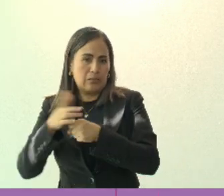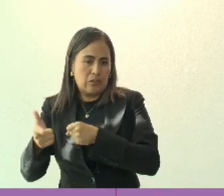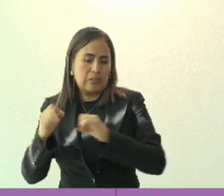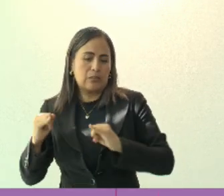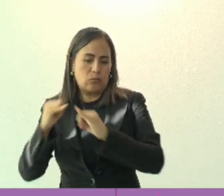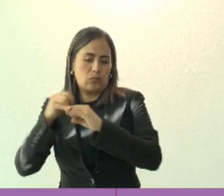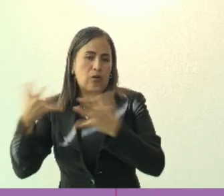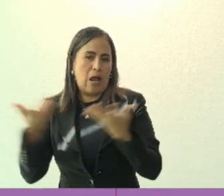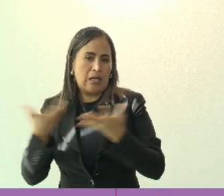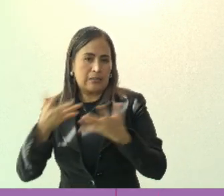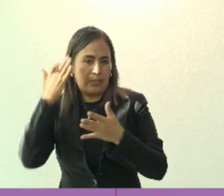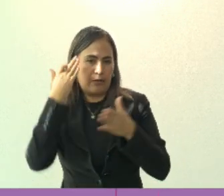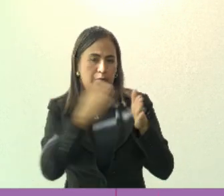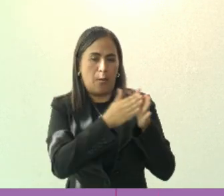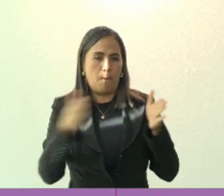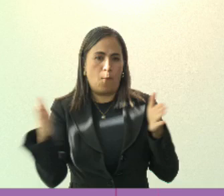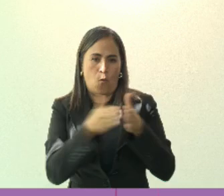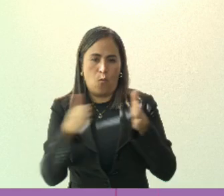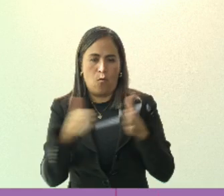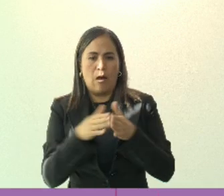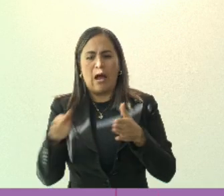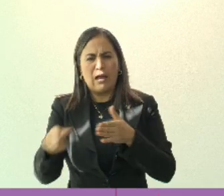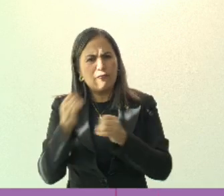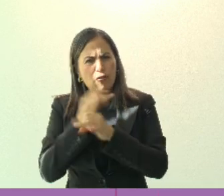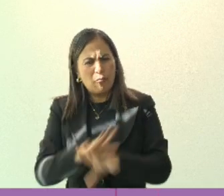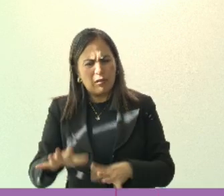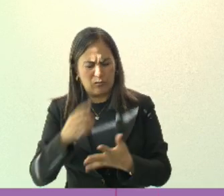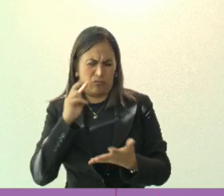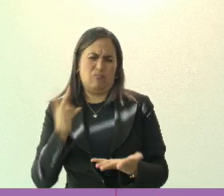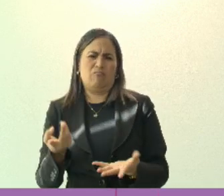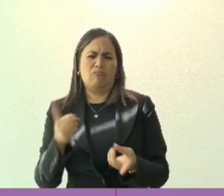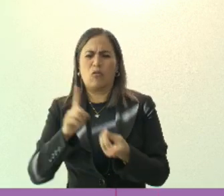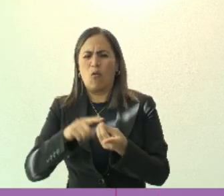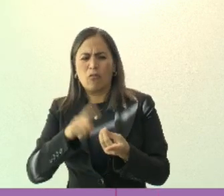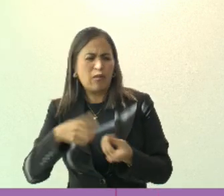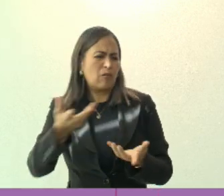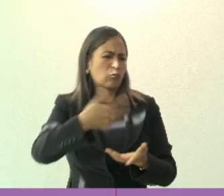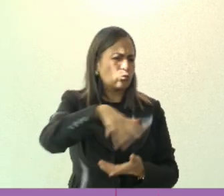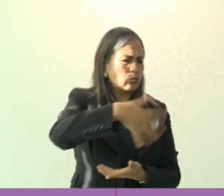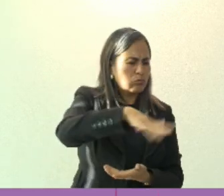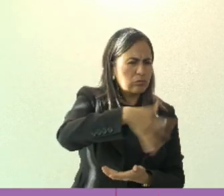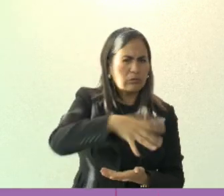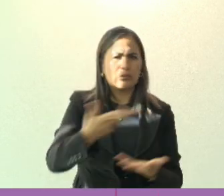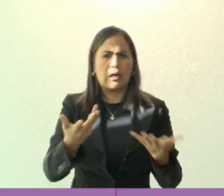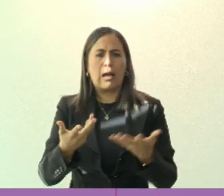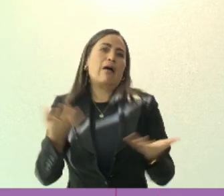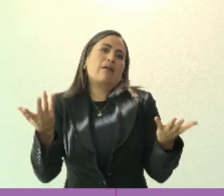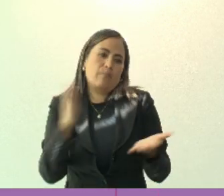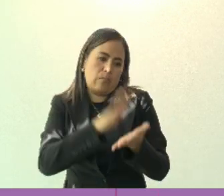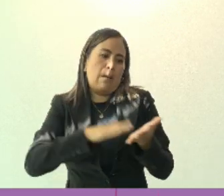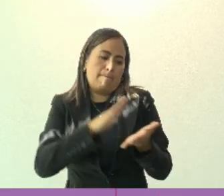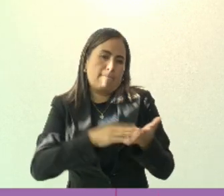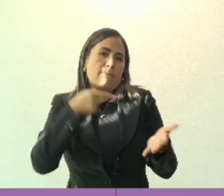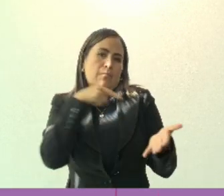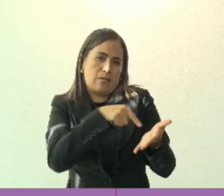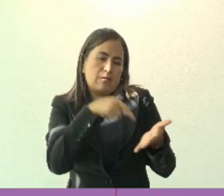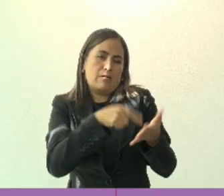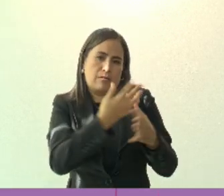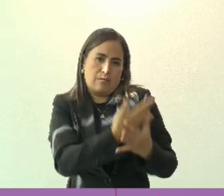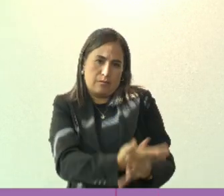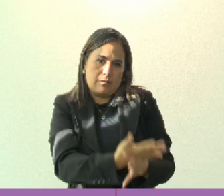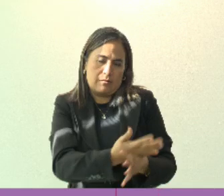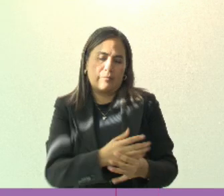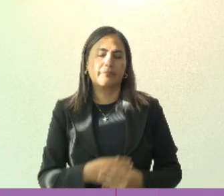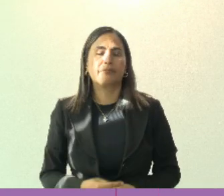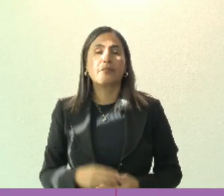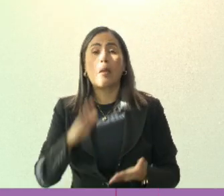institución. ¿Y de dónde vamos a sacar toda esa información? ¿De dónde la sacamos? Si no es de documentos. Y recordemos que los